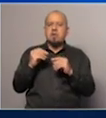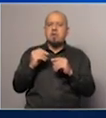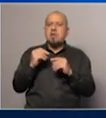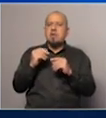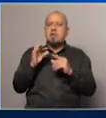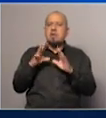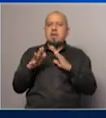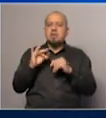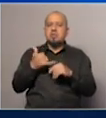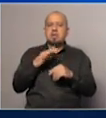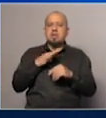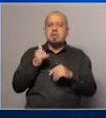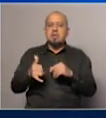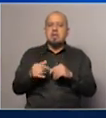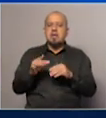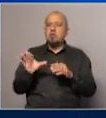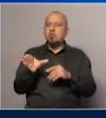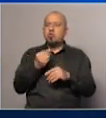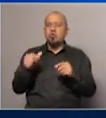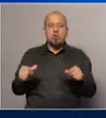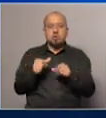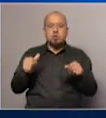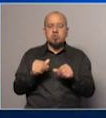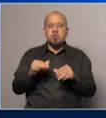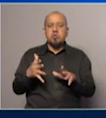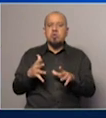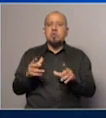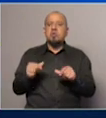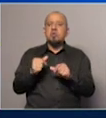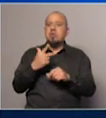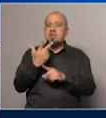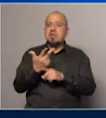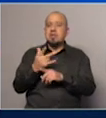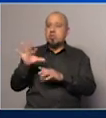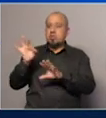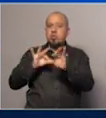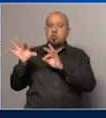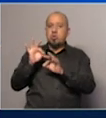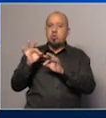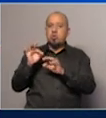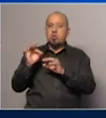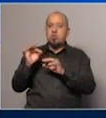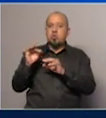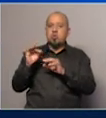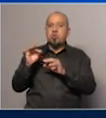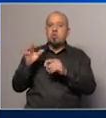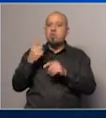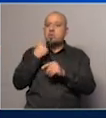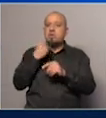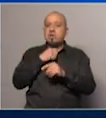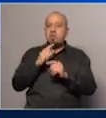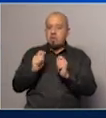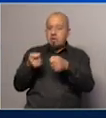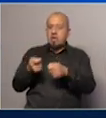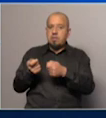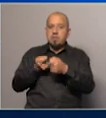ayuda mutua que ya tenían todo realizado que habían pasado sus tres sorteos o sea que lo que faltaba era otorgarle el